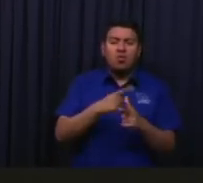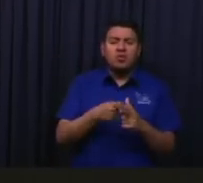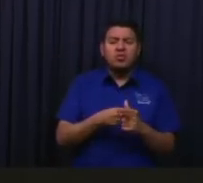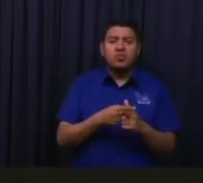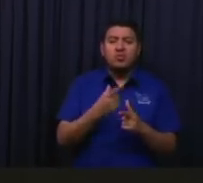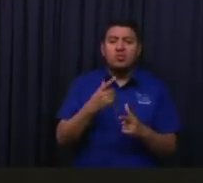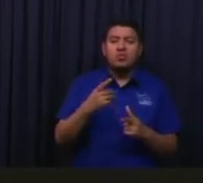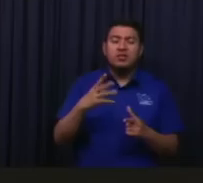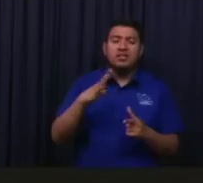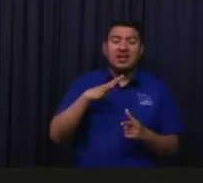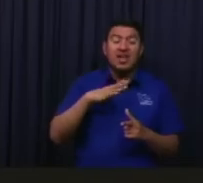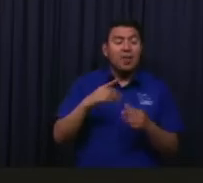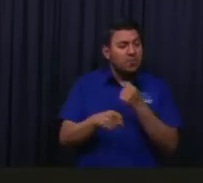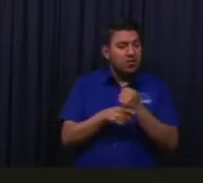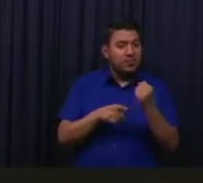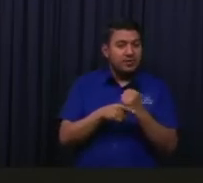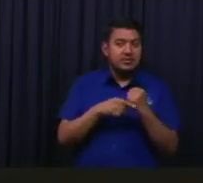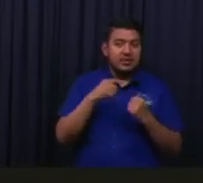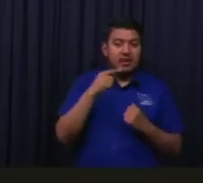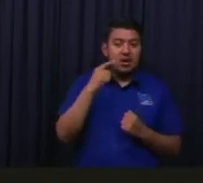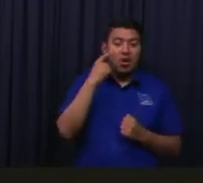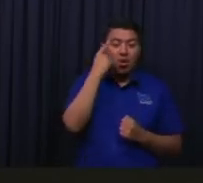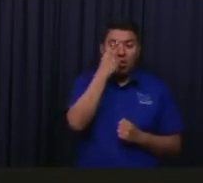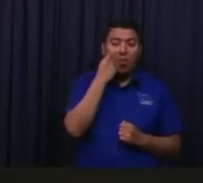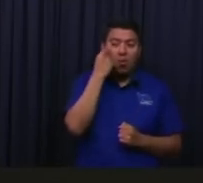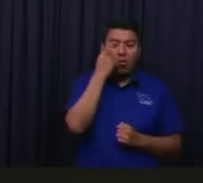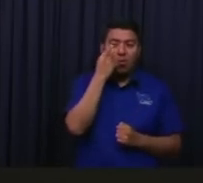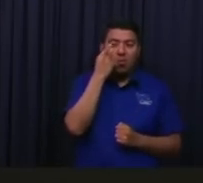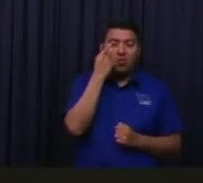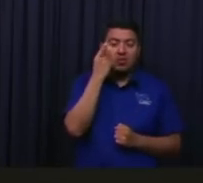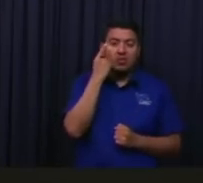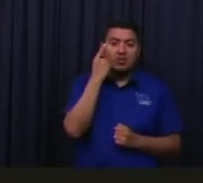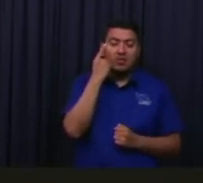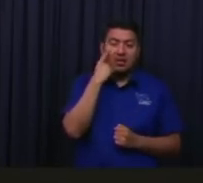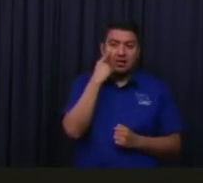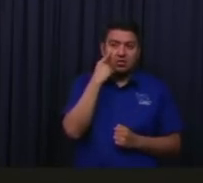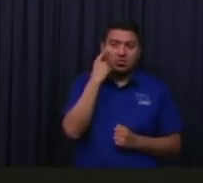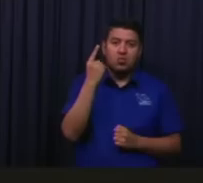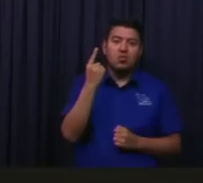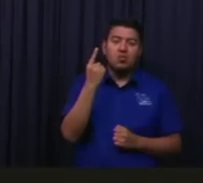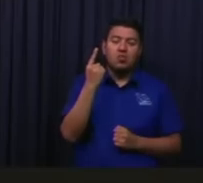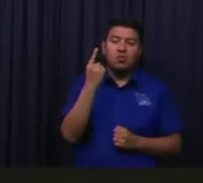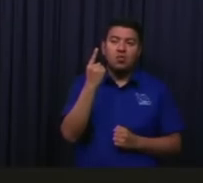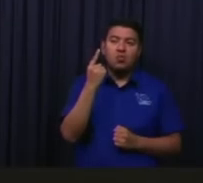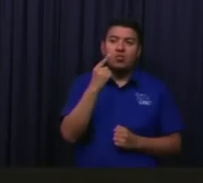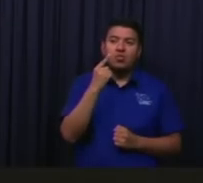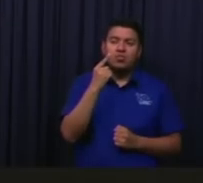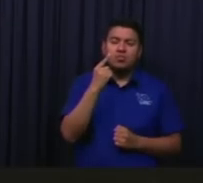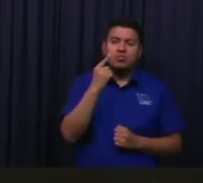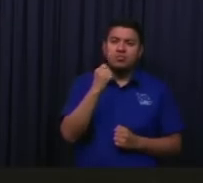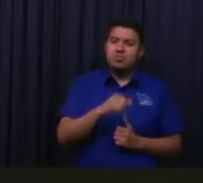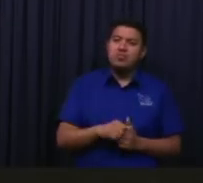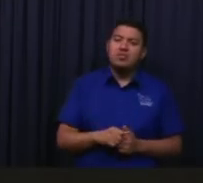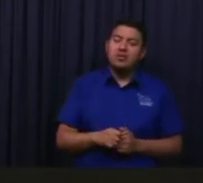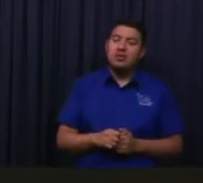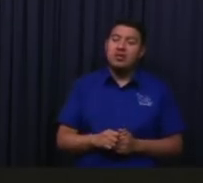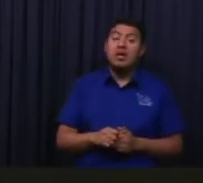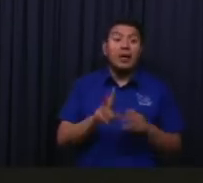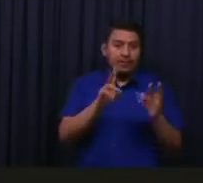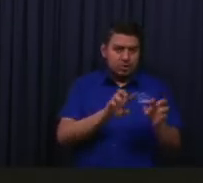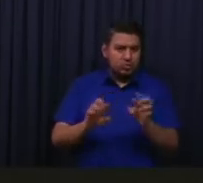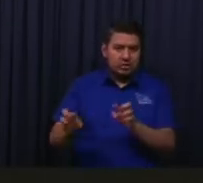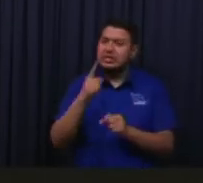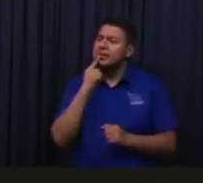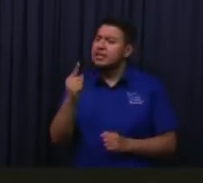derecho, ya no miraba yo tan bien, ¿verdad? Y habían hermanos que me miraban, me decían: pero se mira bien, hermano